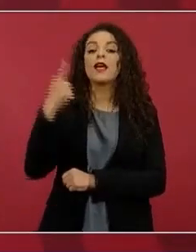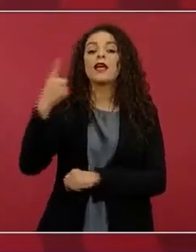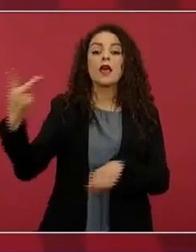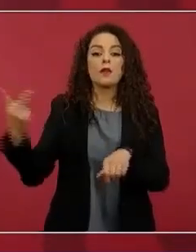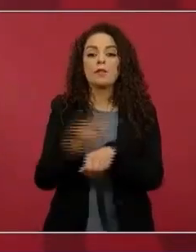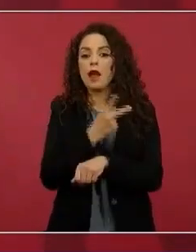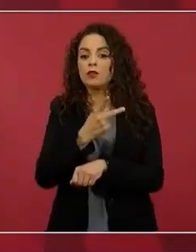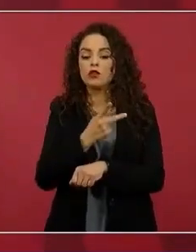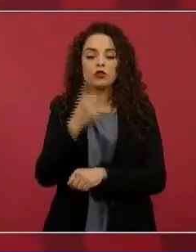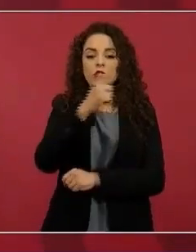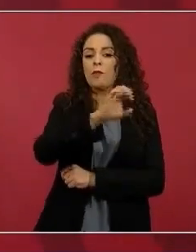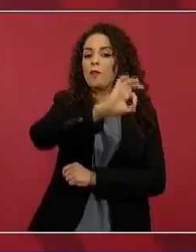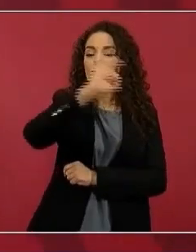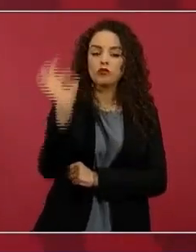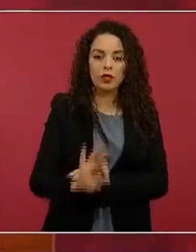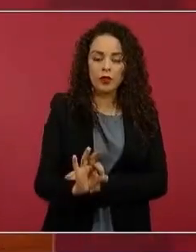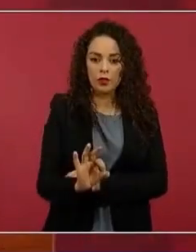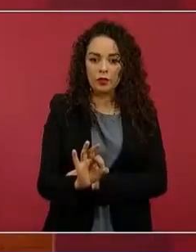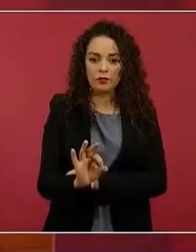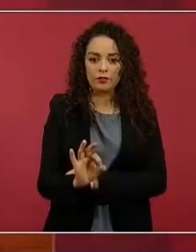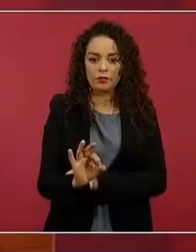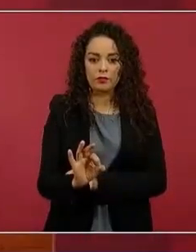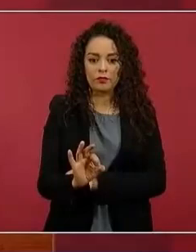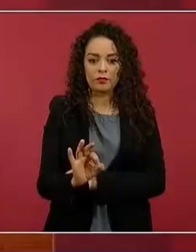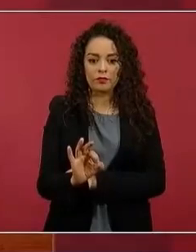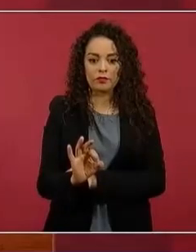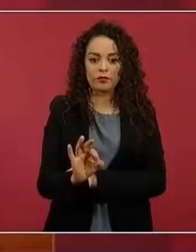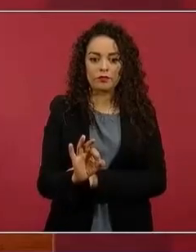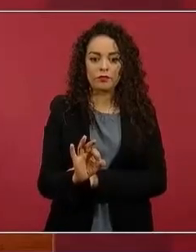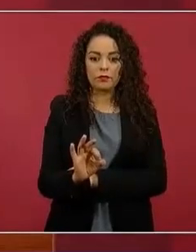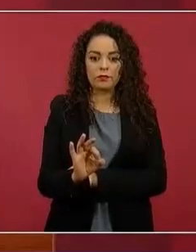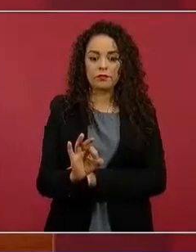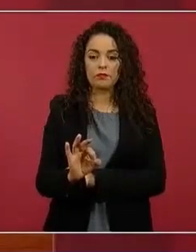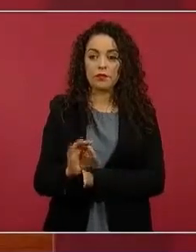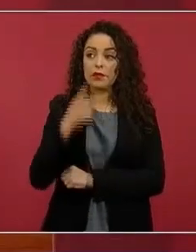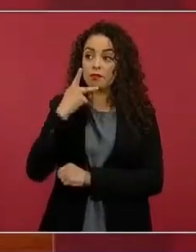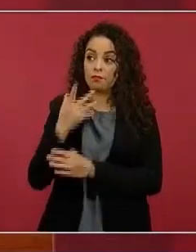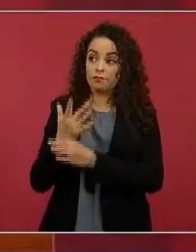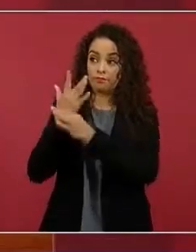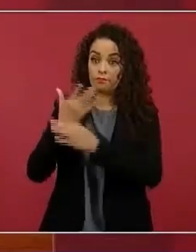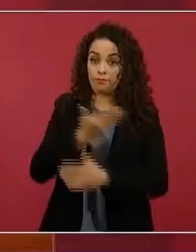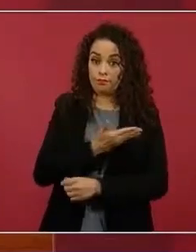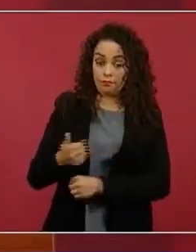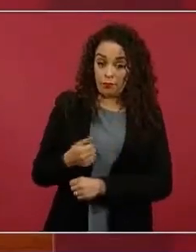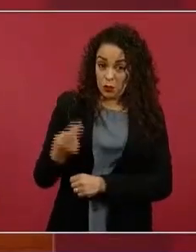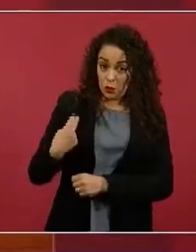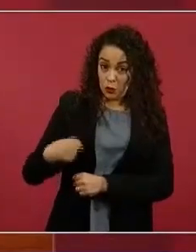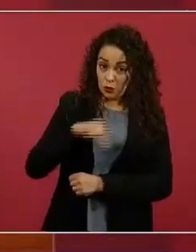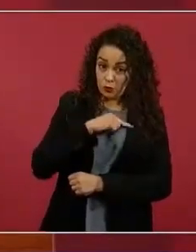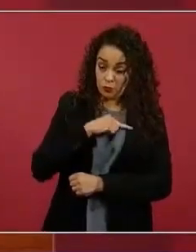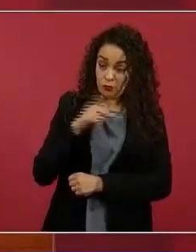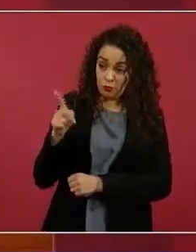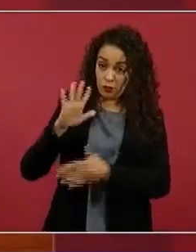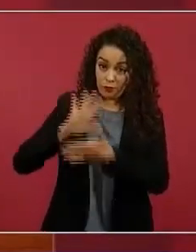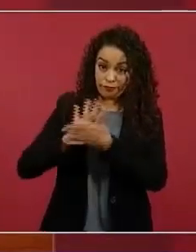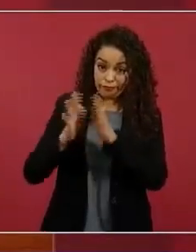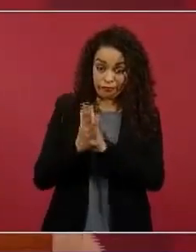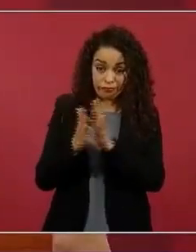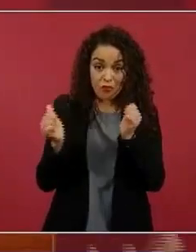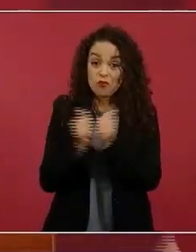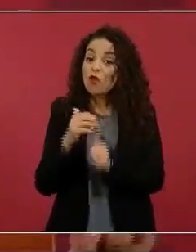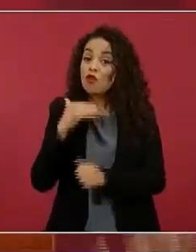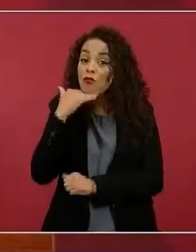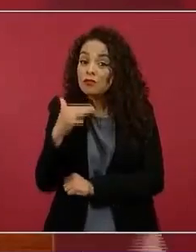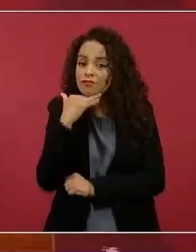hechos. Tenemos confianza porque, como dijo el presidente, no estamos inmiscuidos en la corrupción,